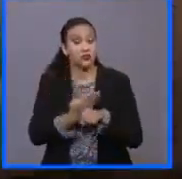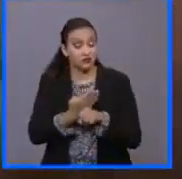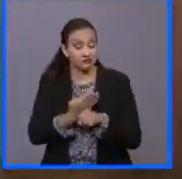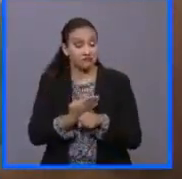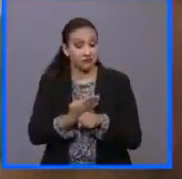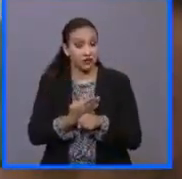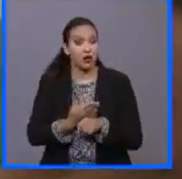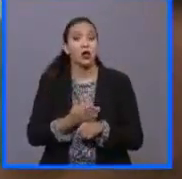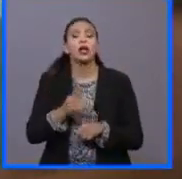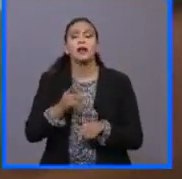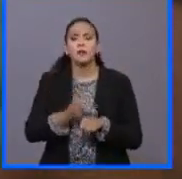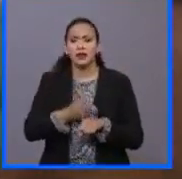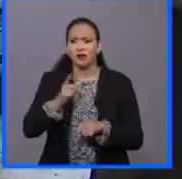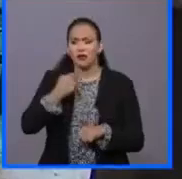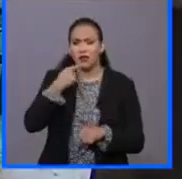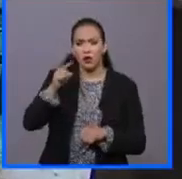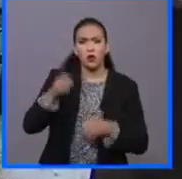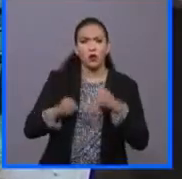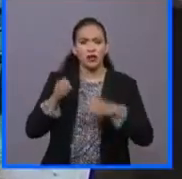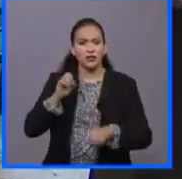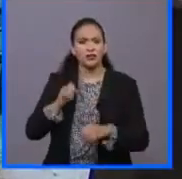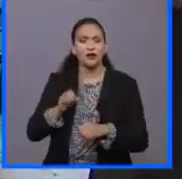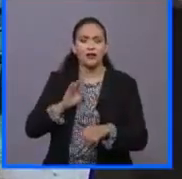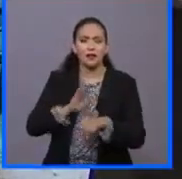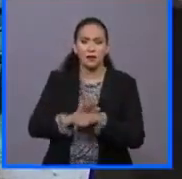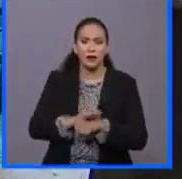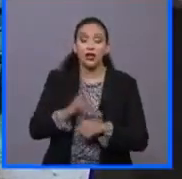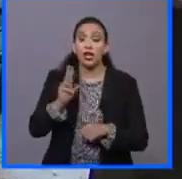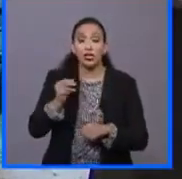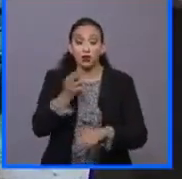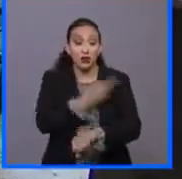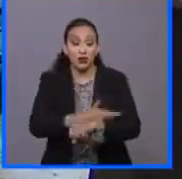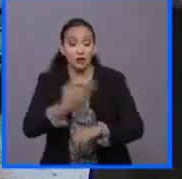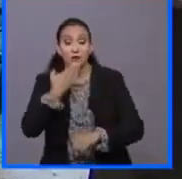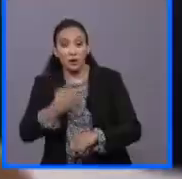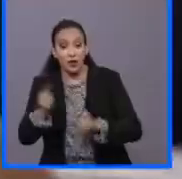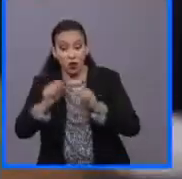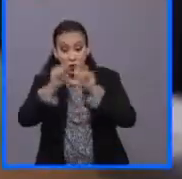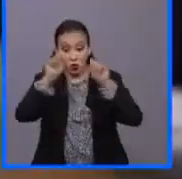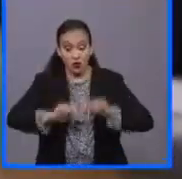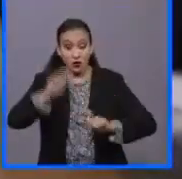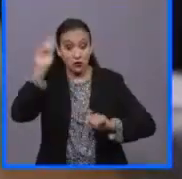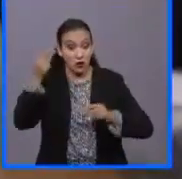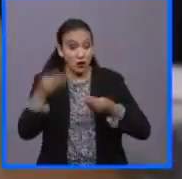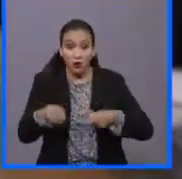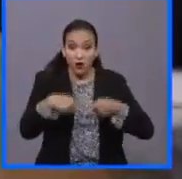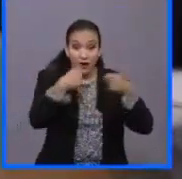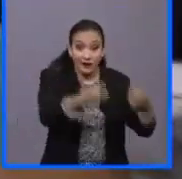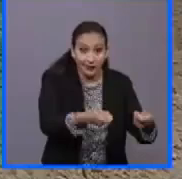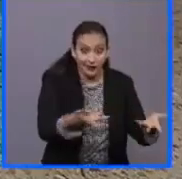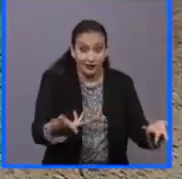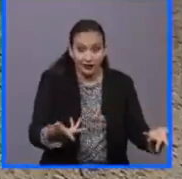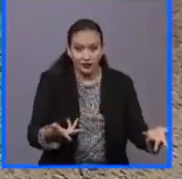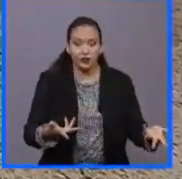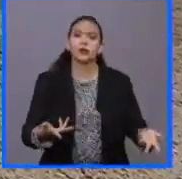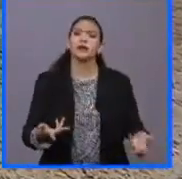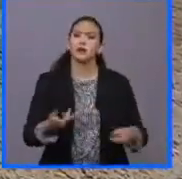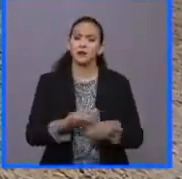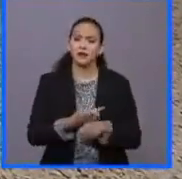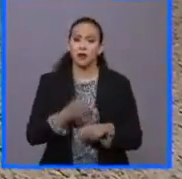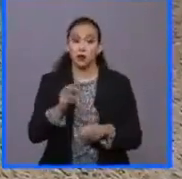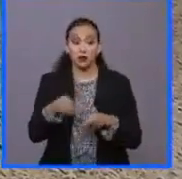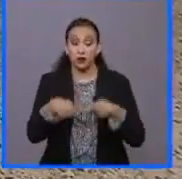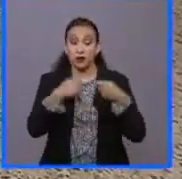dentro del juicio de amparo cuando omiten tramitar o entregar el título universitario y consideró que la